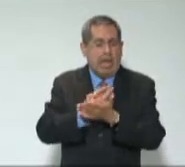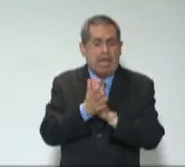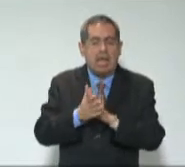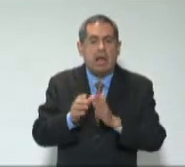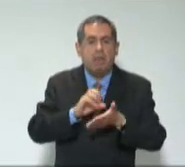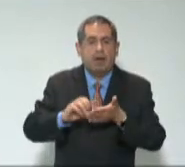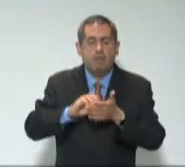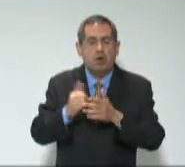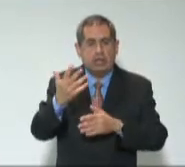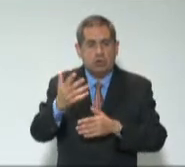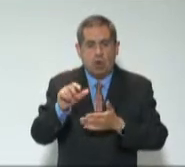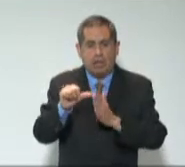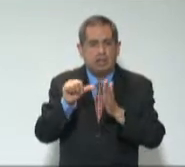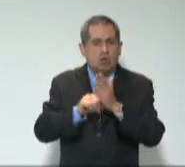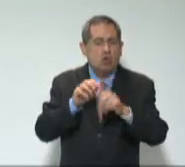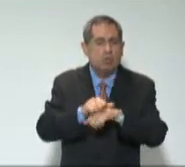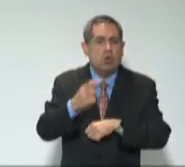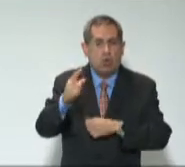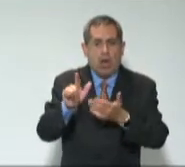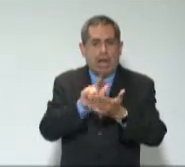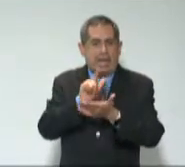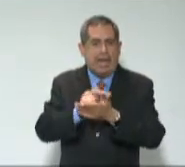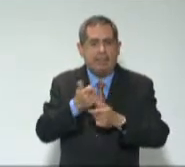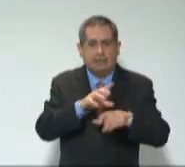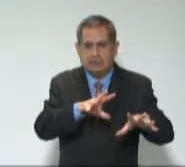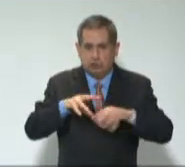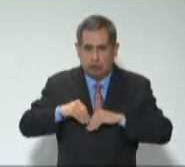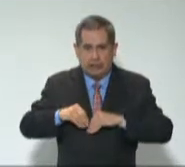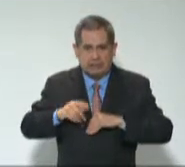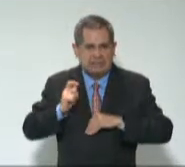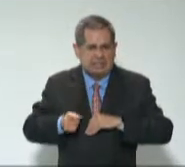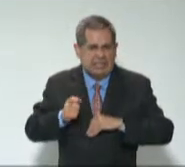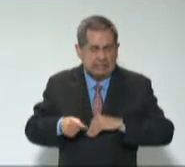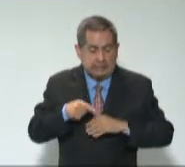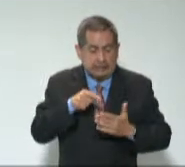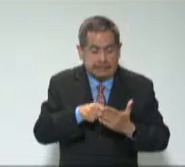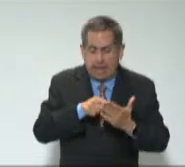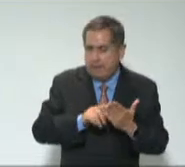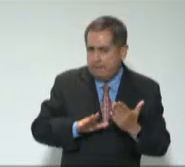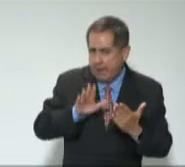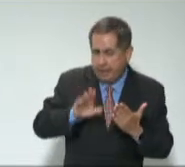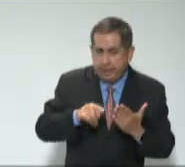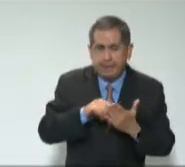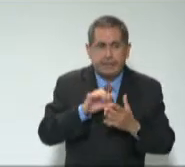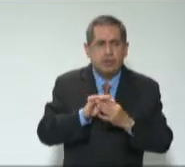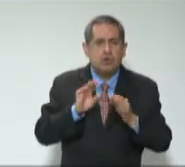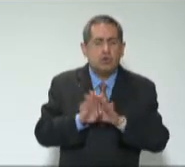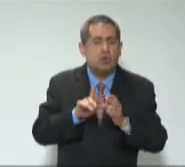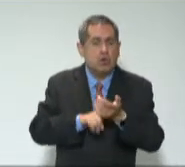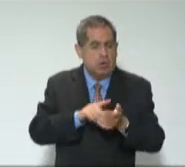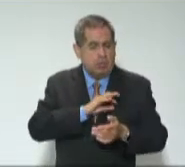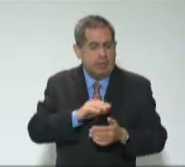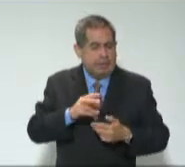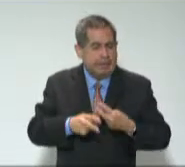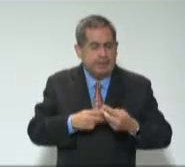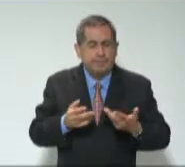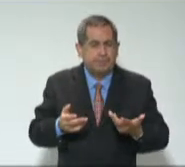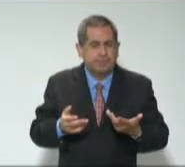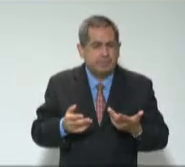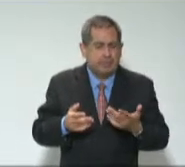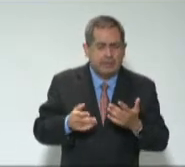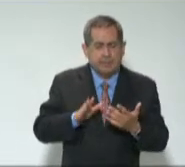quinto del del artículo primero de la ley de adquisiciones en donde sí pareciera que puede darse un